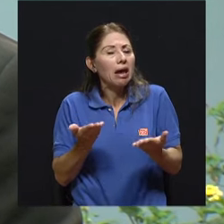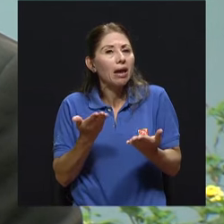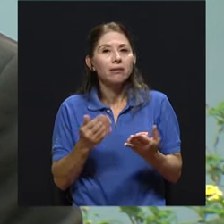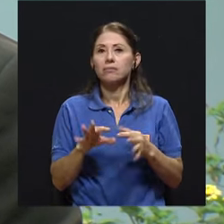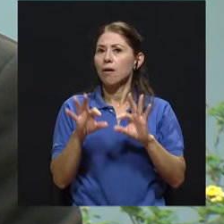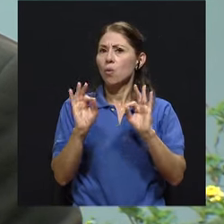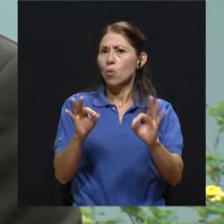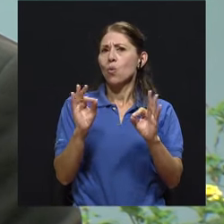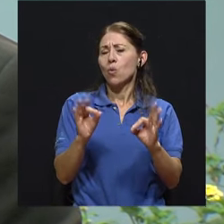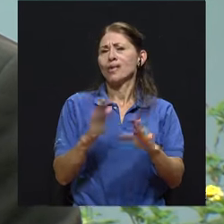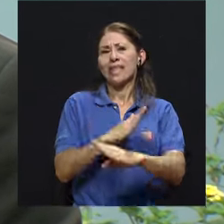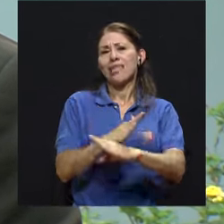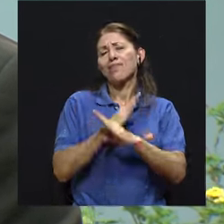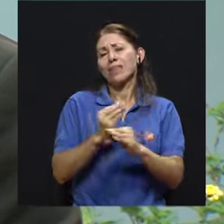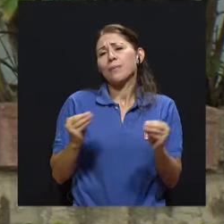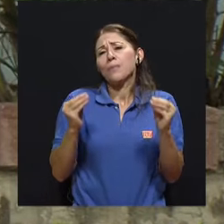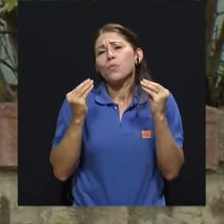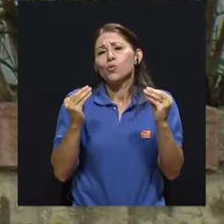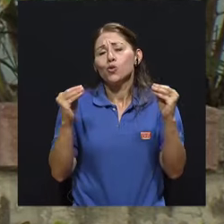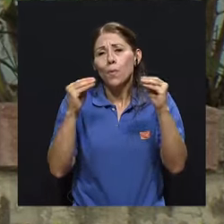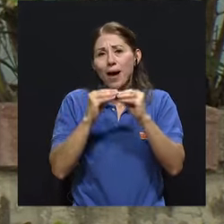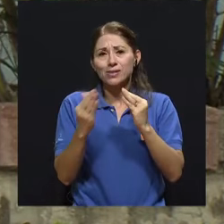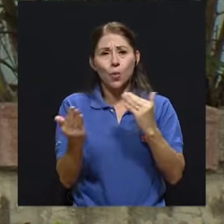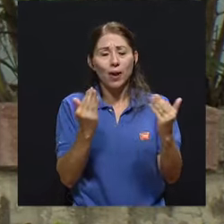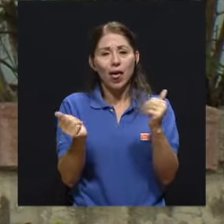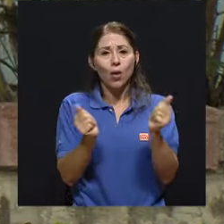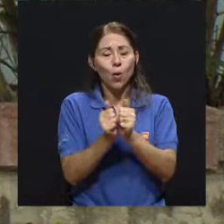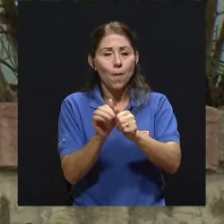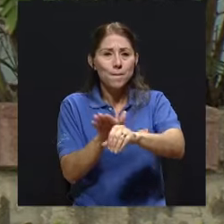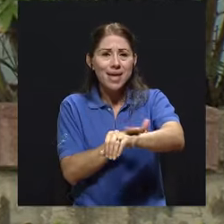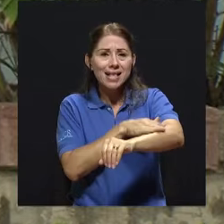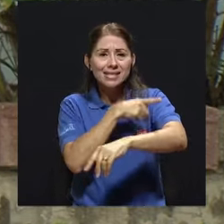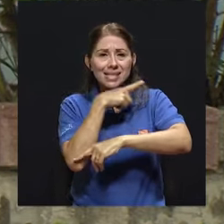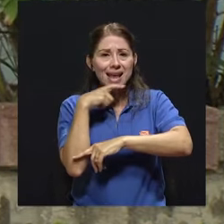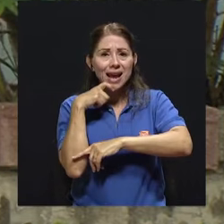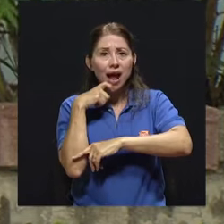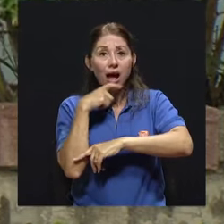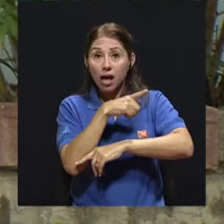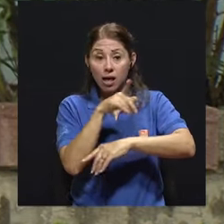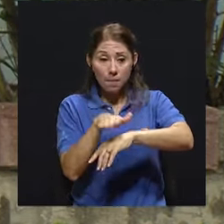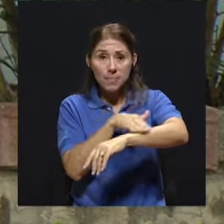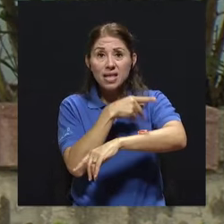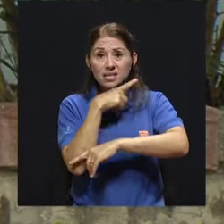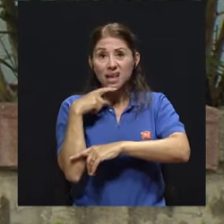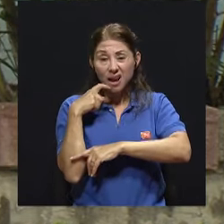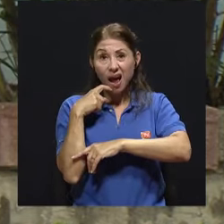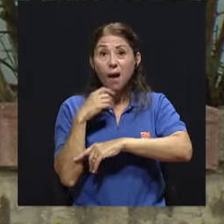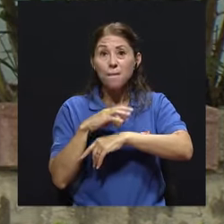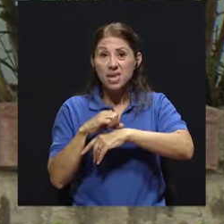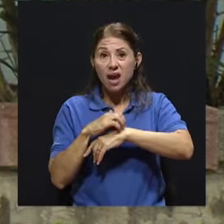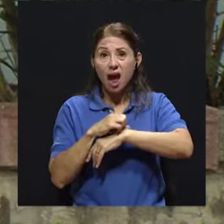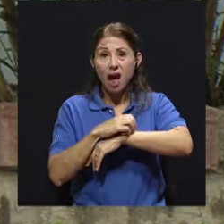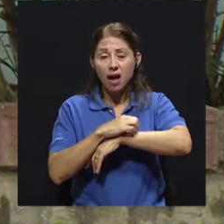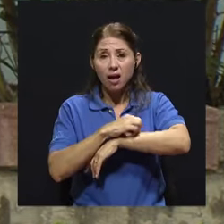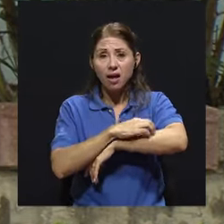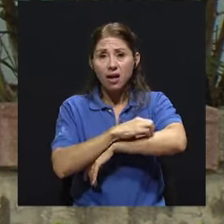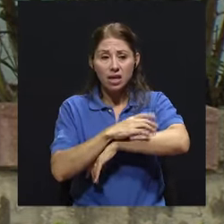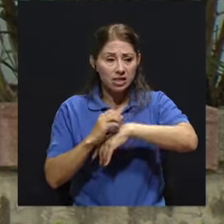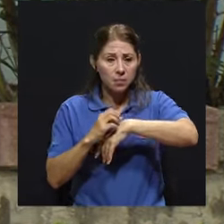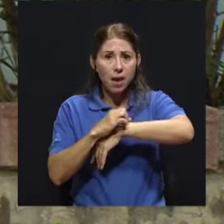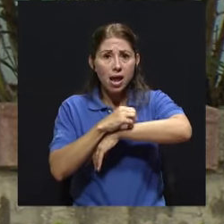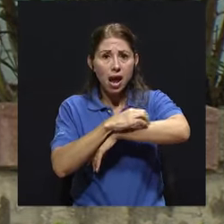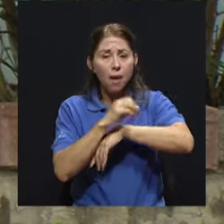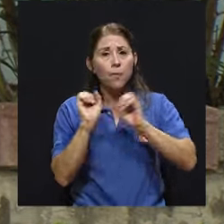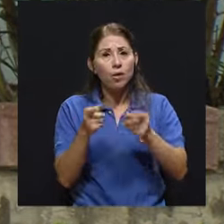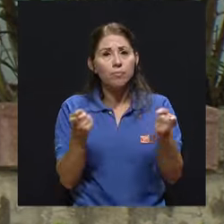defiende un montón más que una piel seca. La piel seca inclusive pica. Y la picazón me lleva consigo una serie